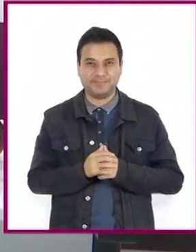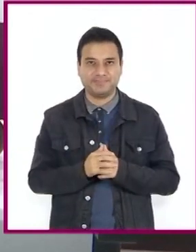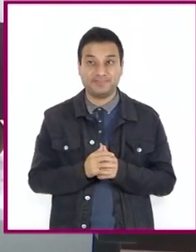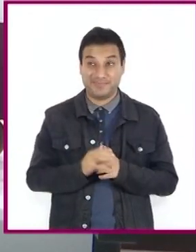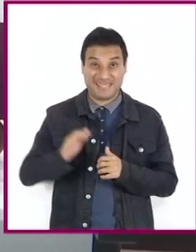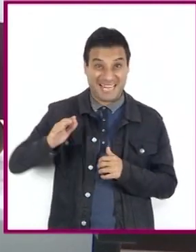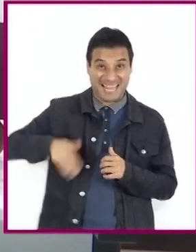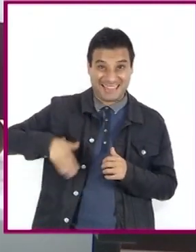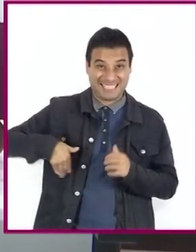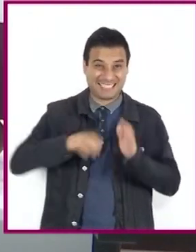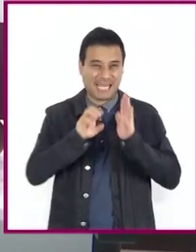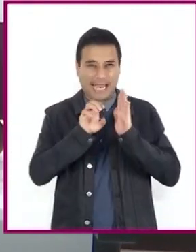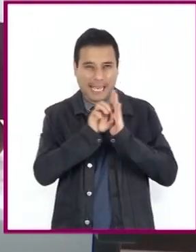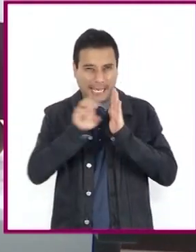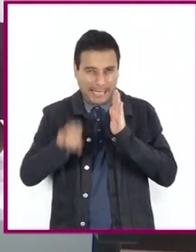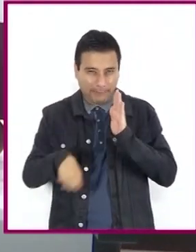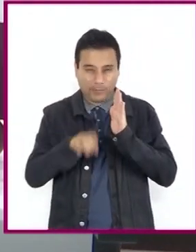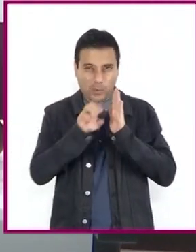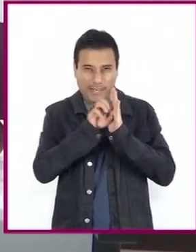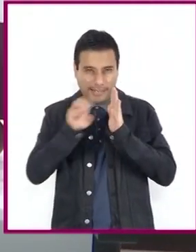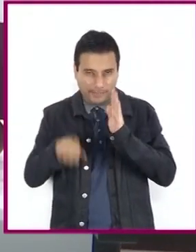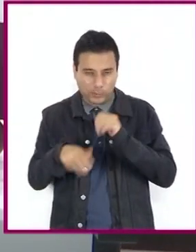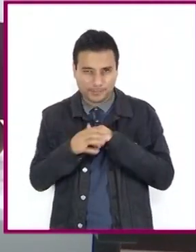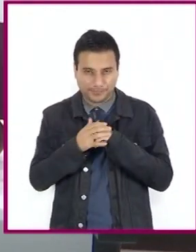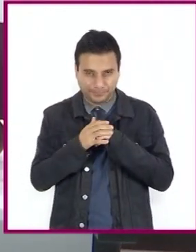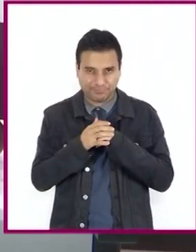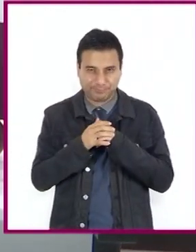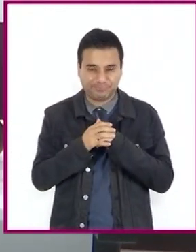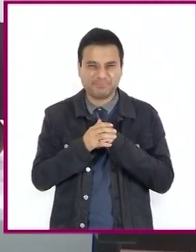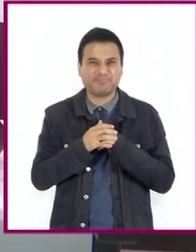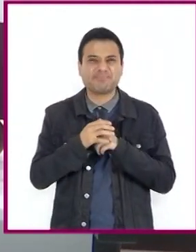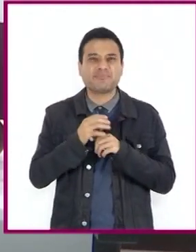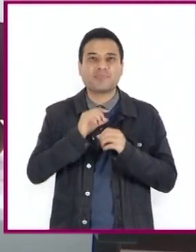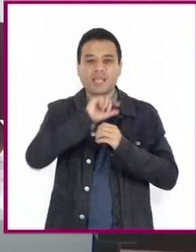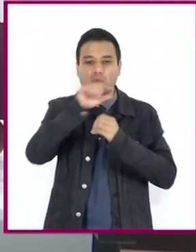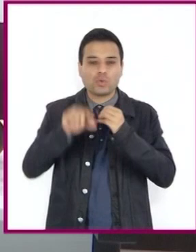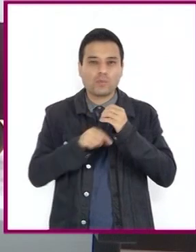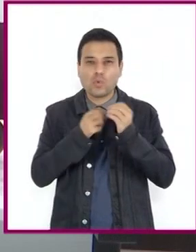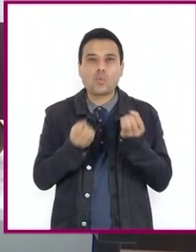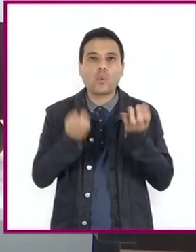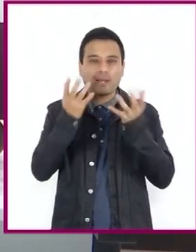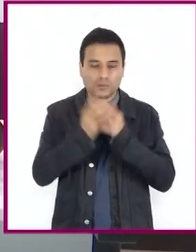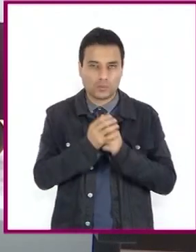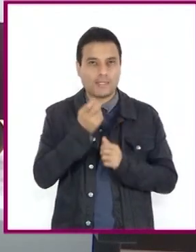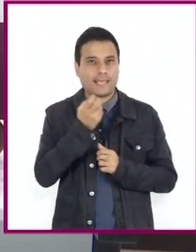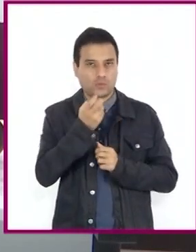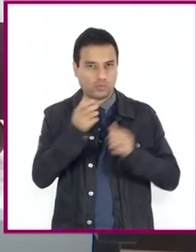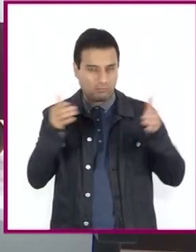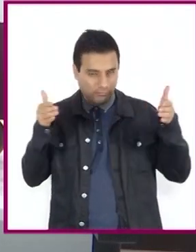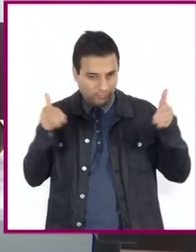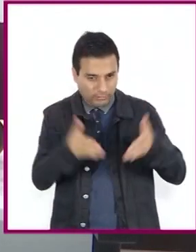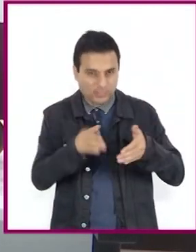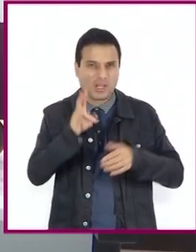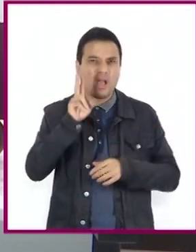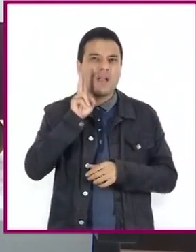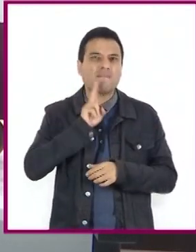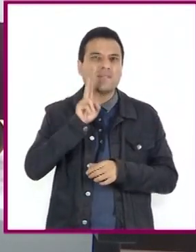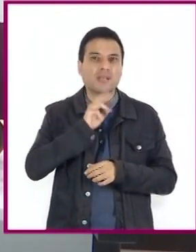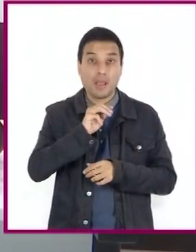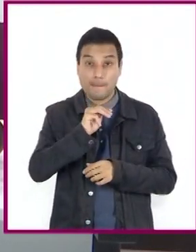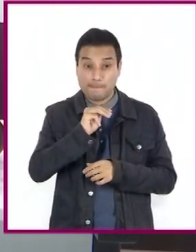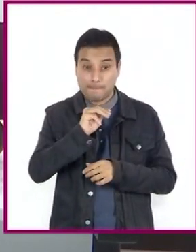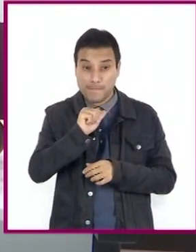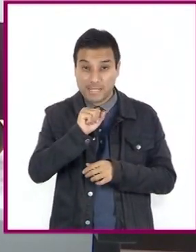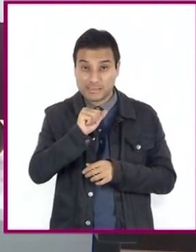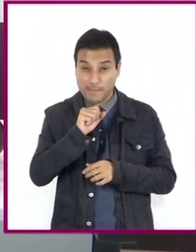ejemplos anteriores con ecuaciones químicas, nos concentramos en el número de átomos de cada elemento para comprobar la conservación de la masa, es